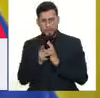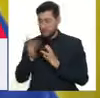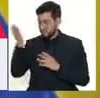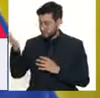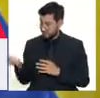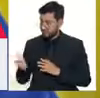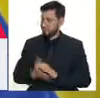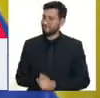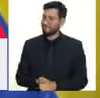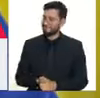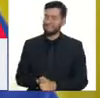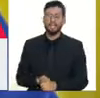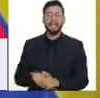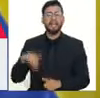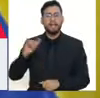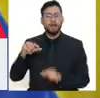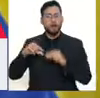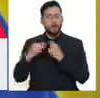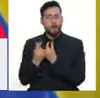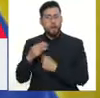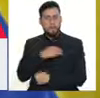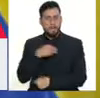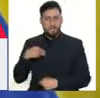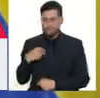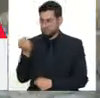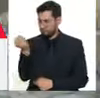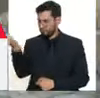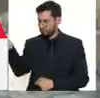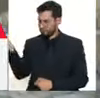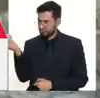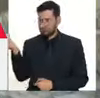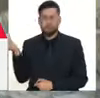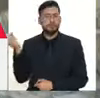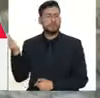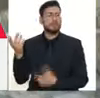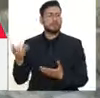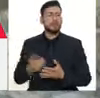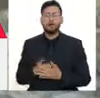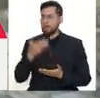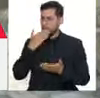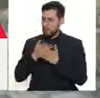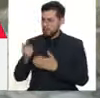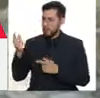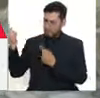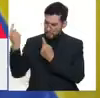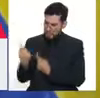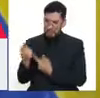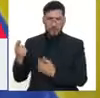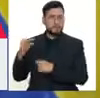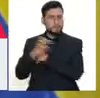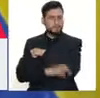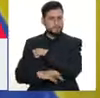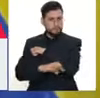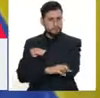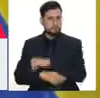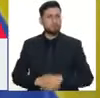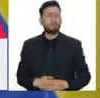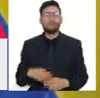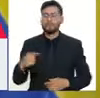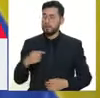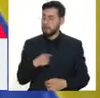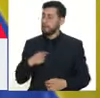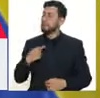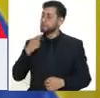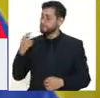esposa y su gabinete de ministros, por su presencia en nuestro país, y le